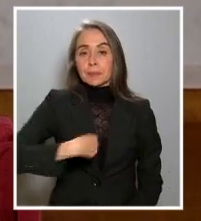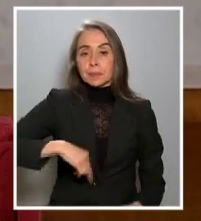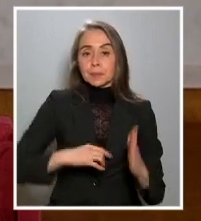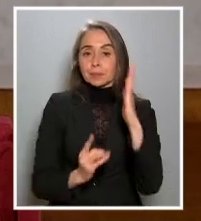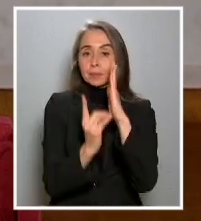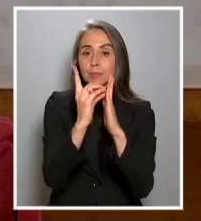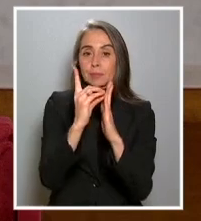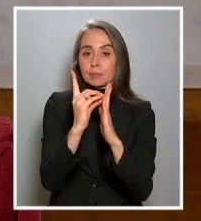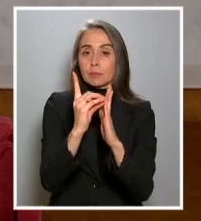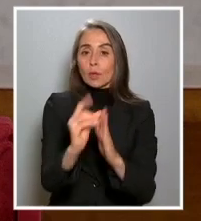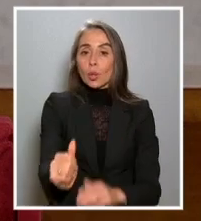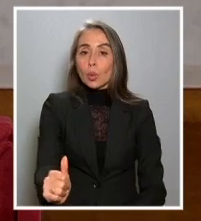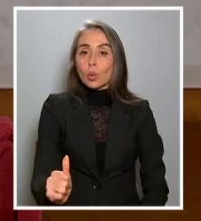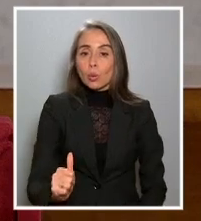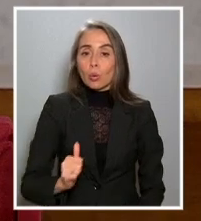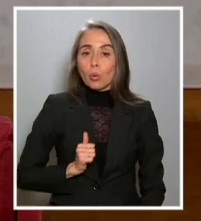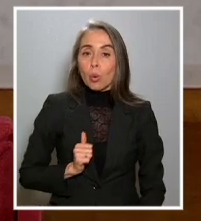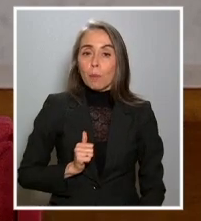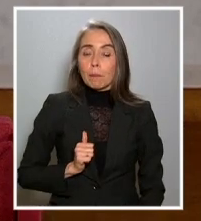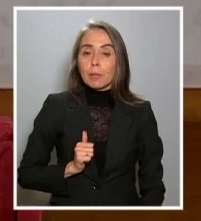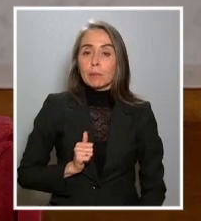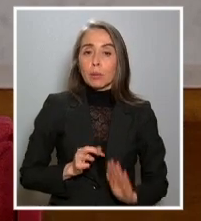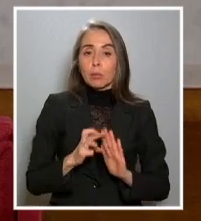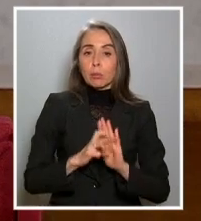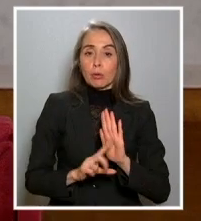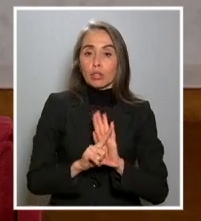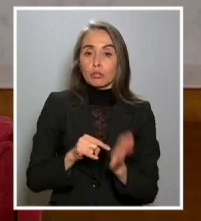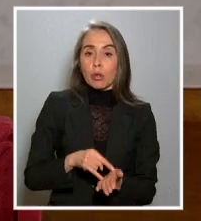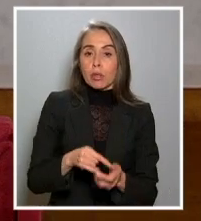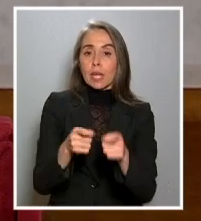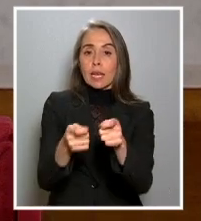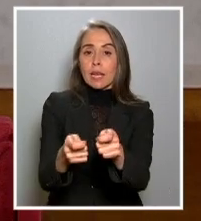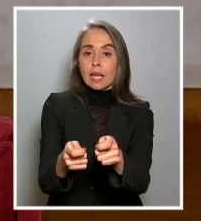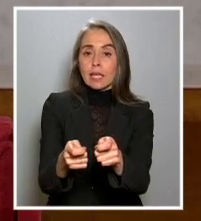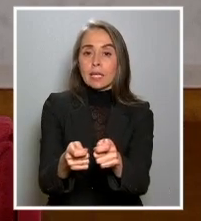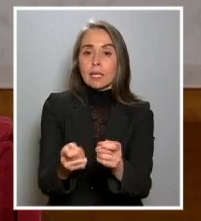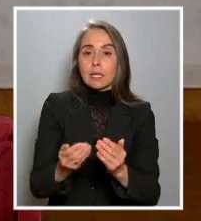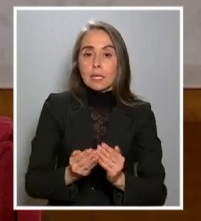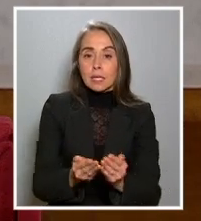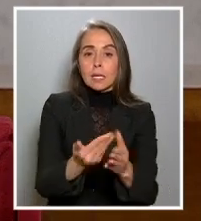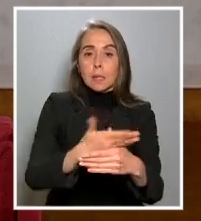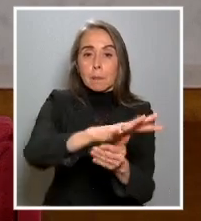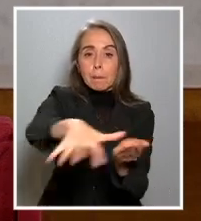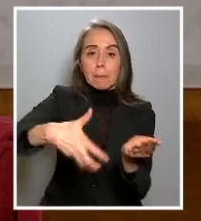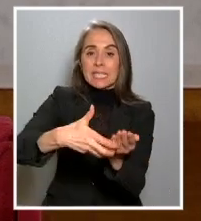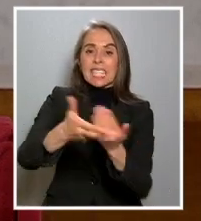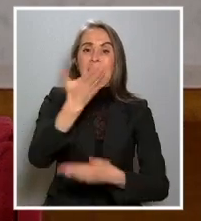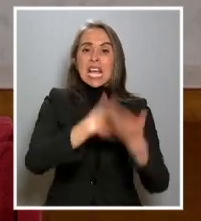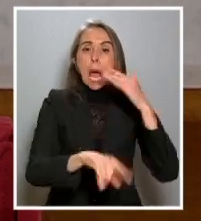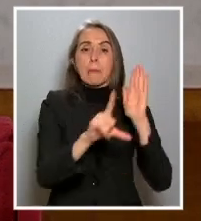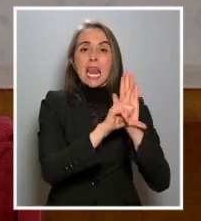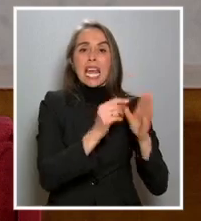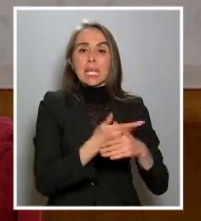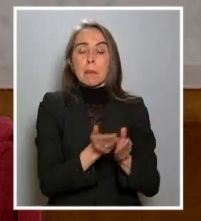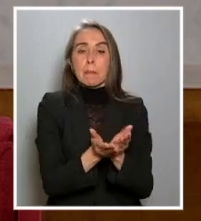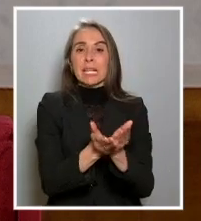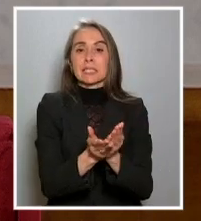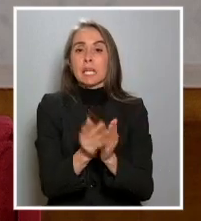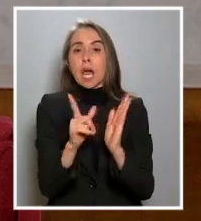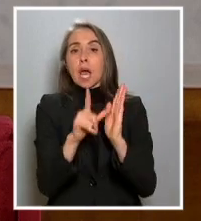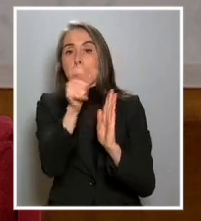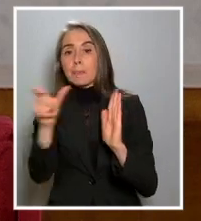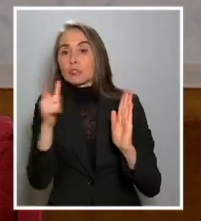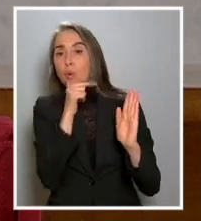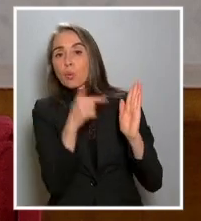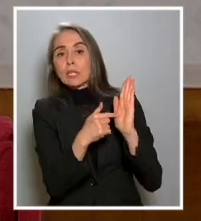desarrollo, cumplimos con ingresar un nuevo proyecto de ley de pesca que reemplace al actual, que está llena de cuestionamientos